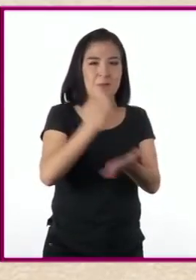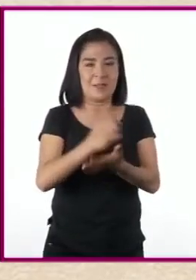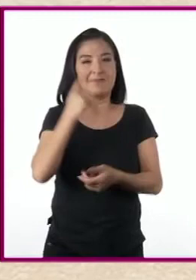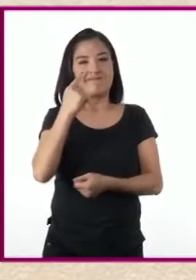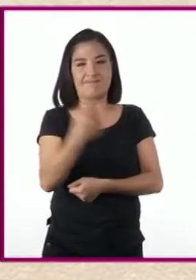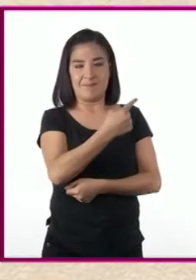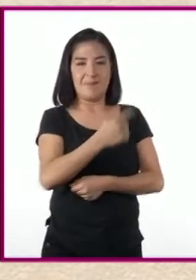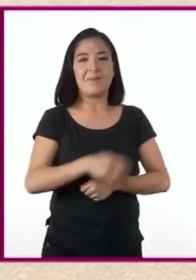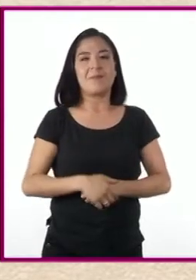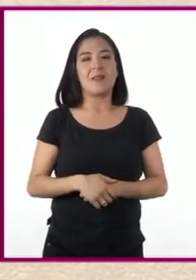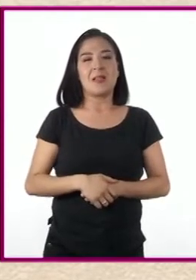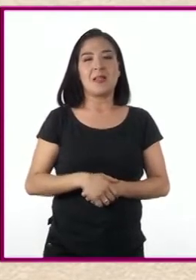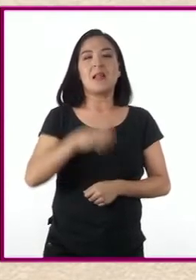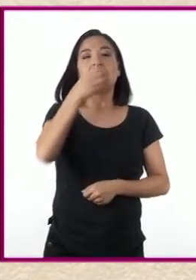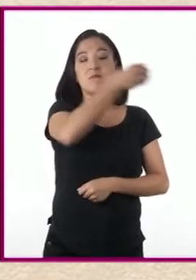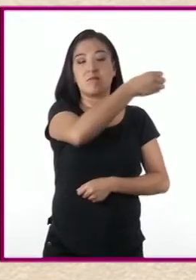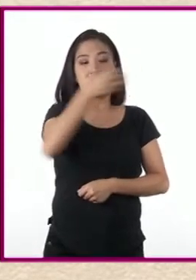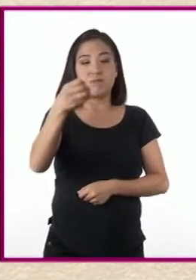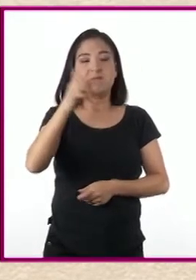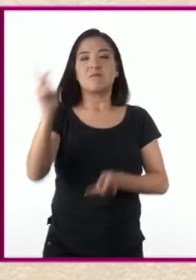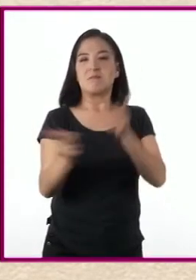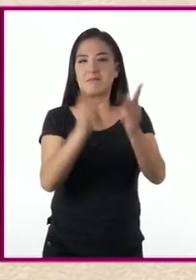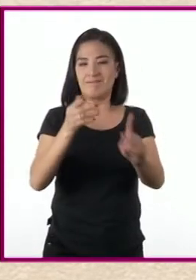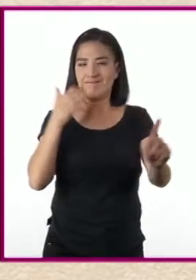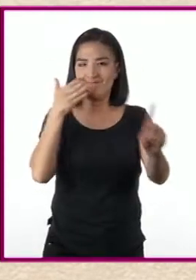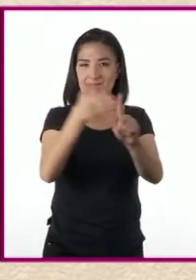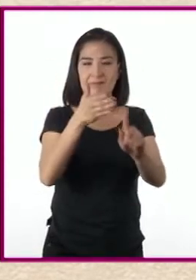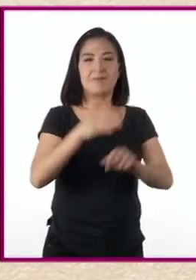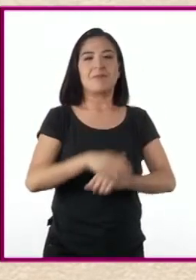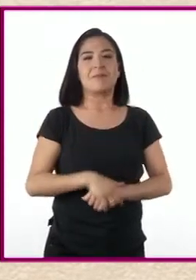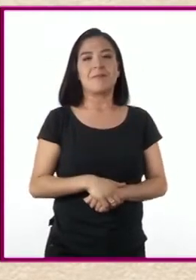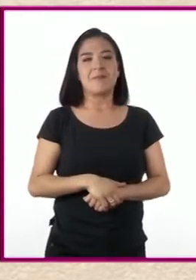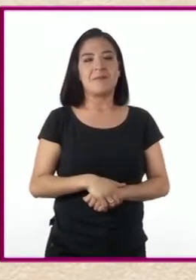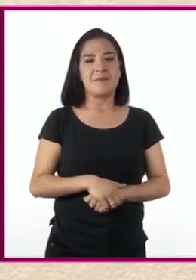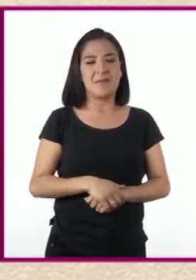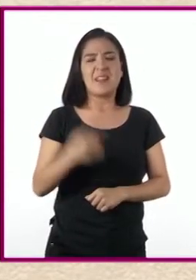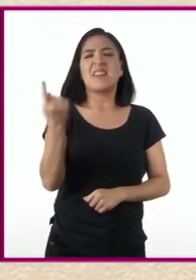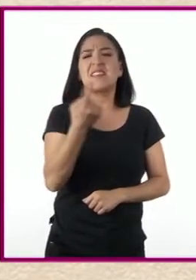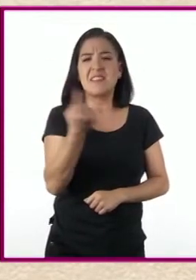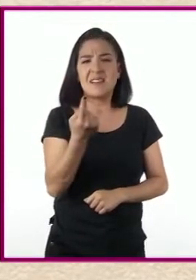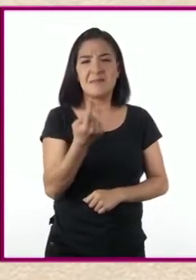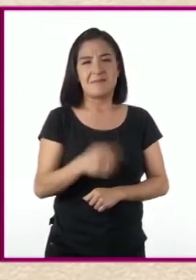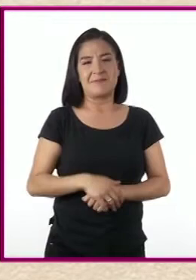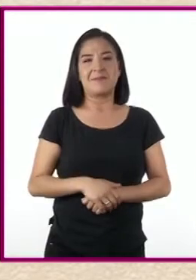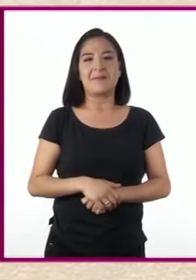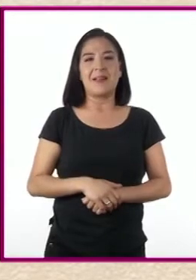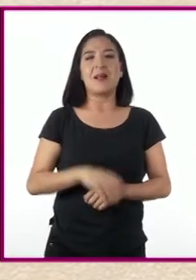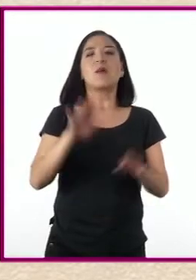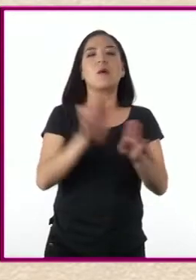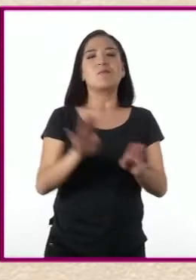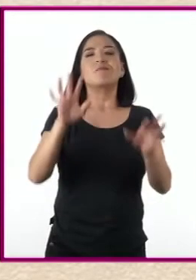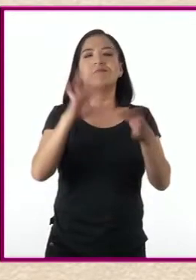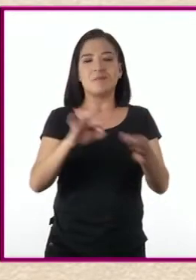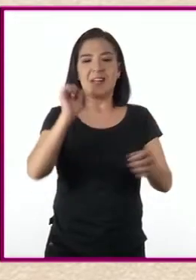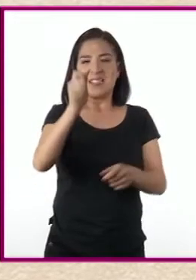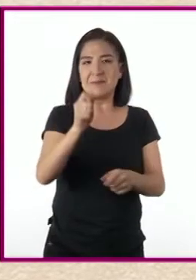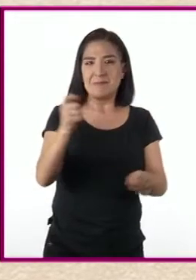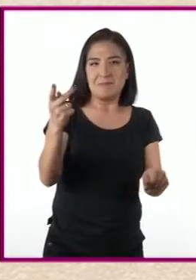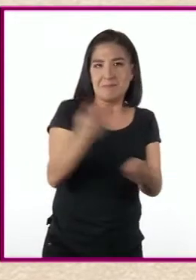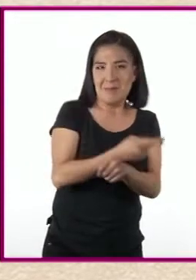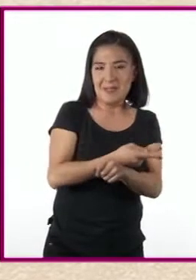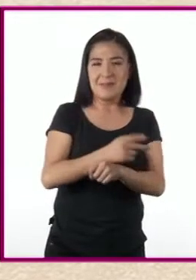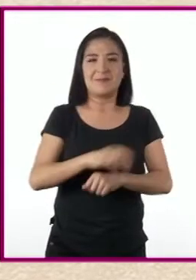Oraciones interrogativas directas. ¿Qué? describe la acción o